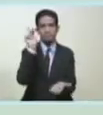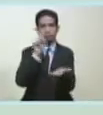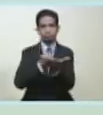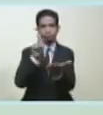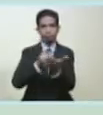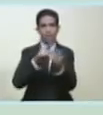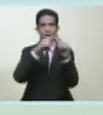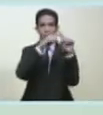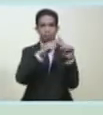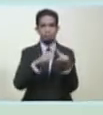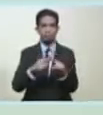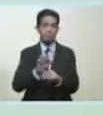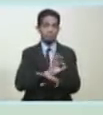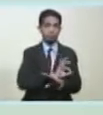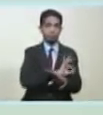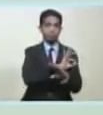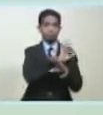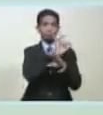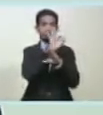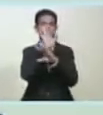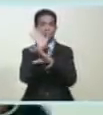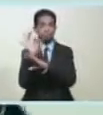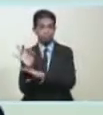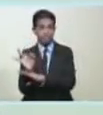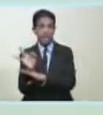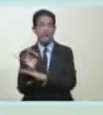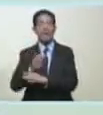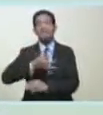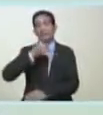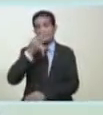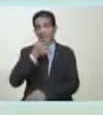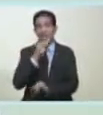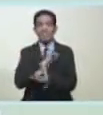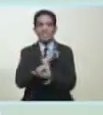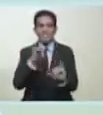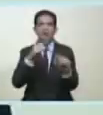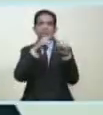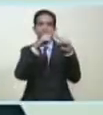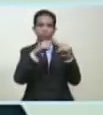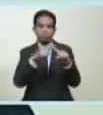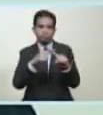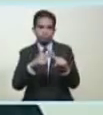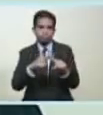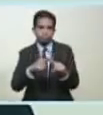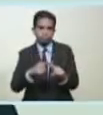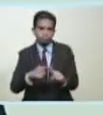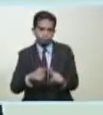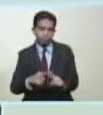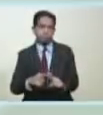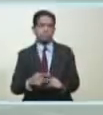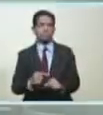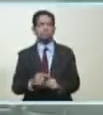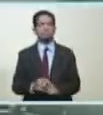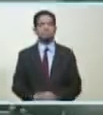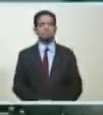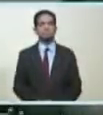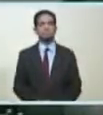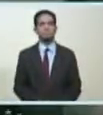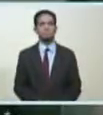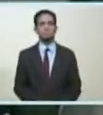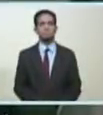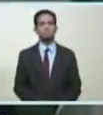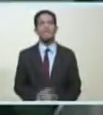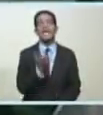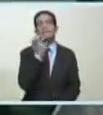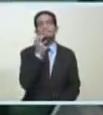marcándose en el resto de la tarde y del día. quizás las grandes mayorías del pueblo no sean expertos